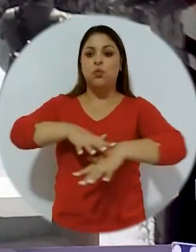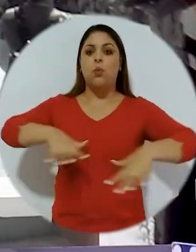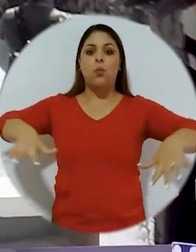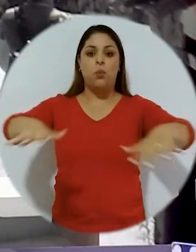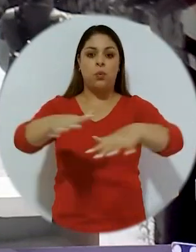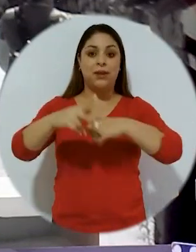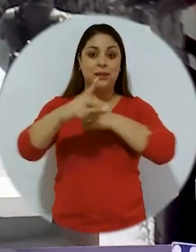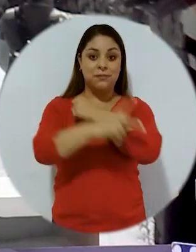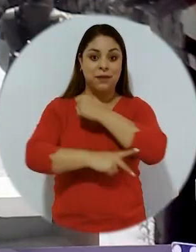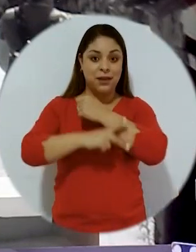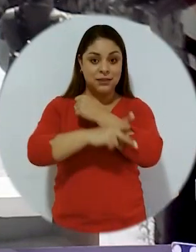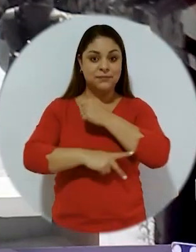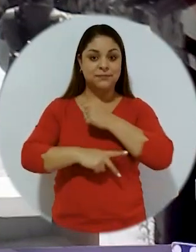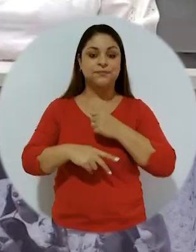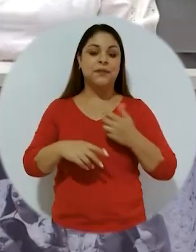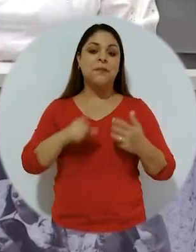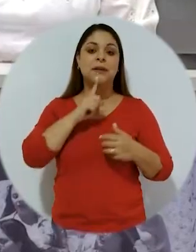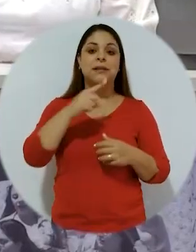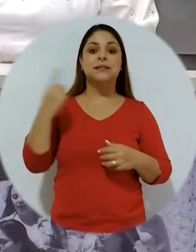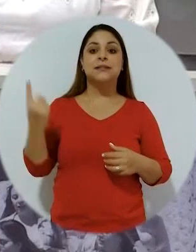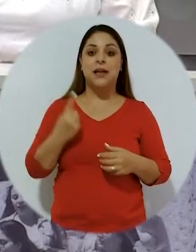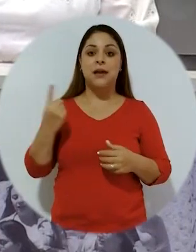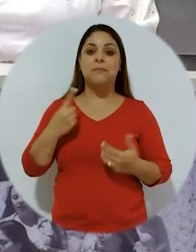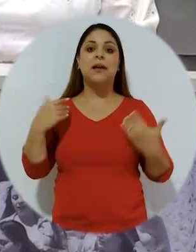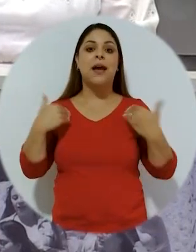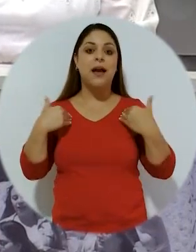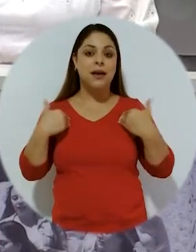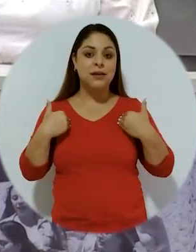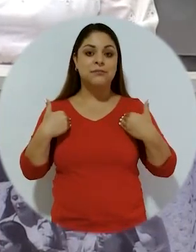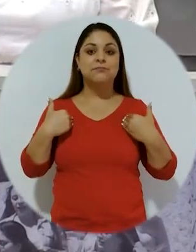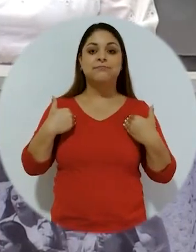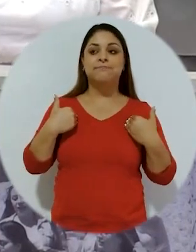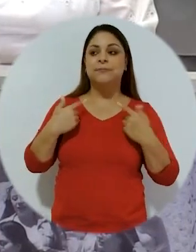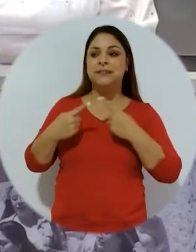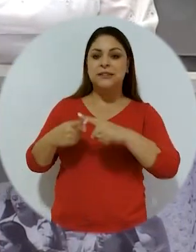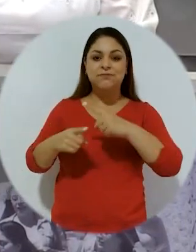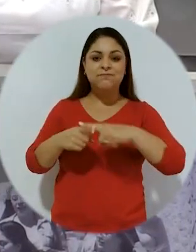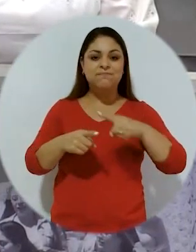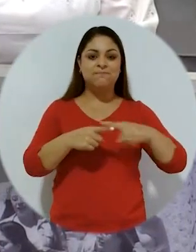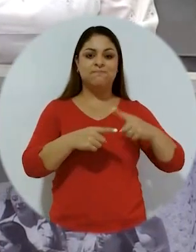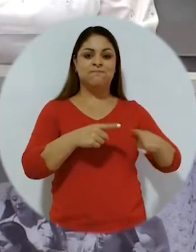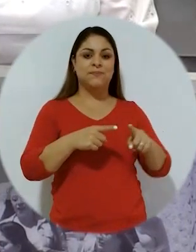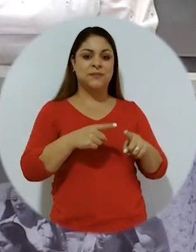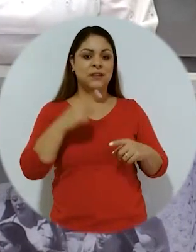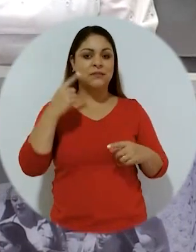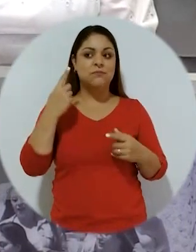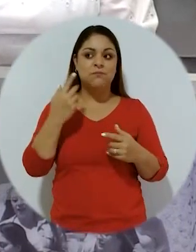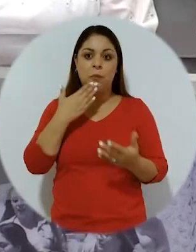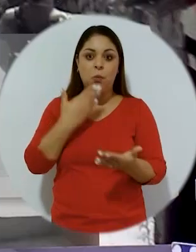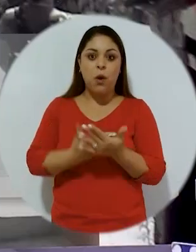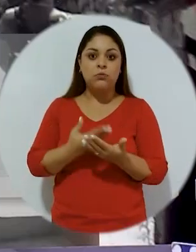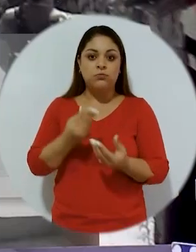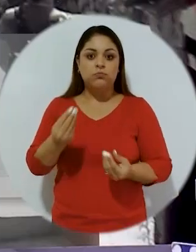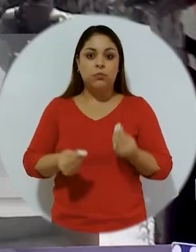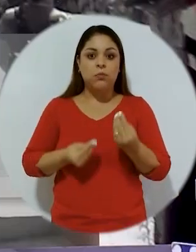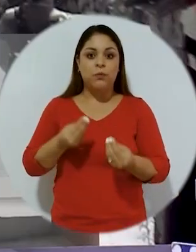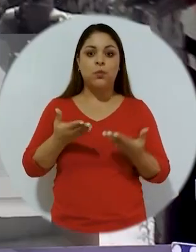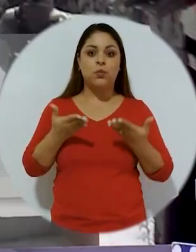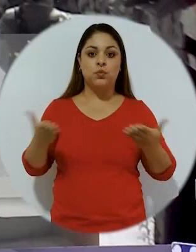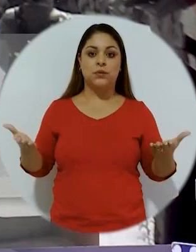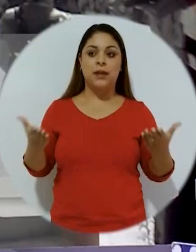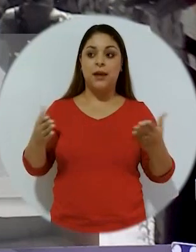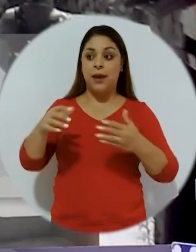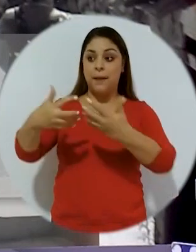con un carácter transnacional, pues estas siempre tienen ese tipo de encadenamientos, ¿verdad?, productivos que involucran